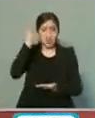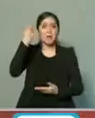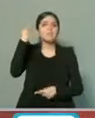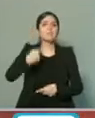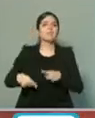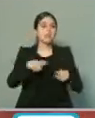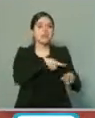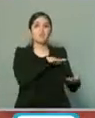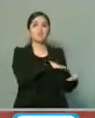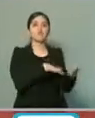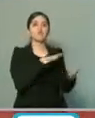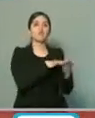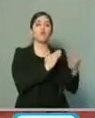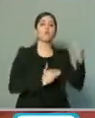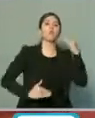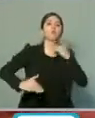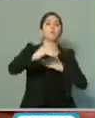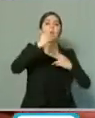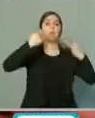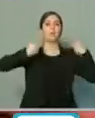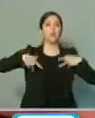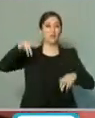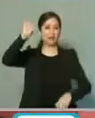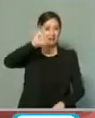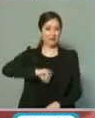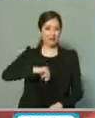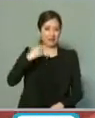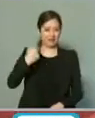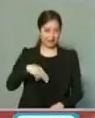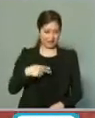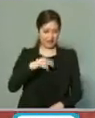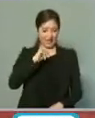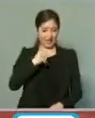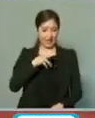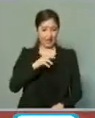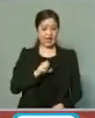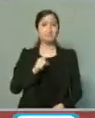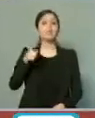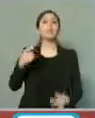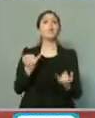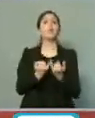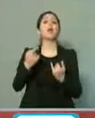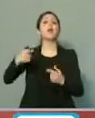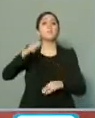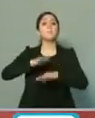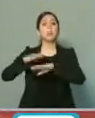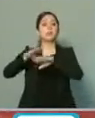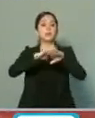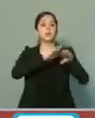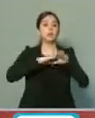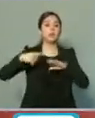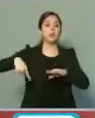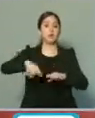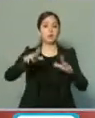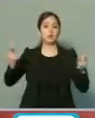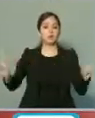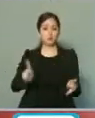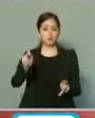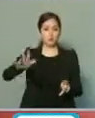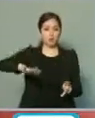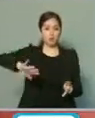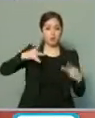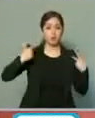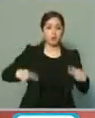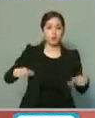jerarcas. Sí. Sin embargo, nos habla de tradiciones y de costumbres y de prácticas comunes entre toda la población. Eso también es